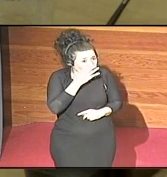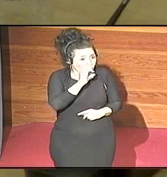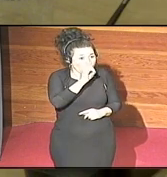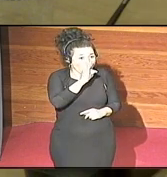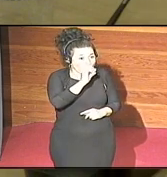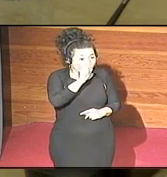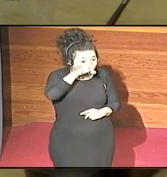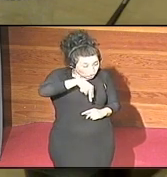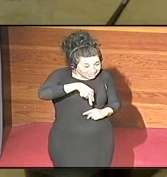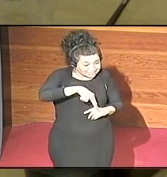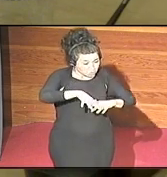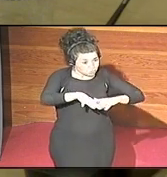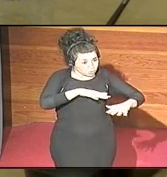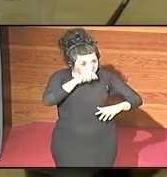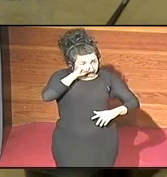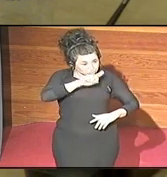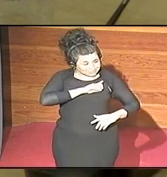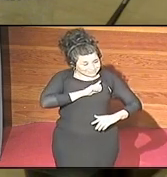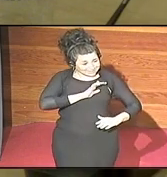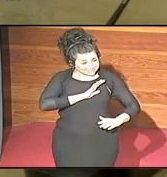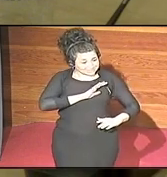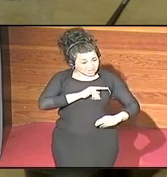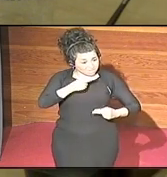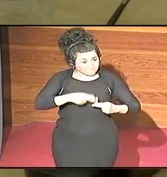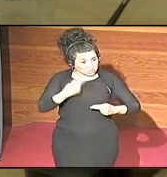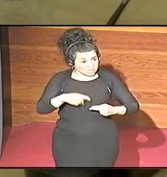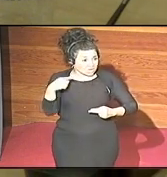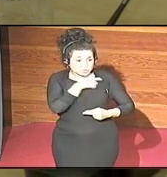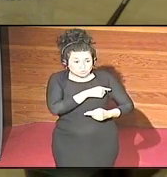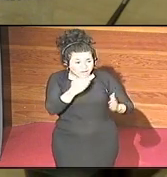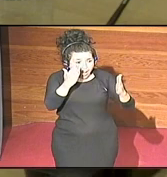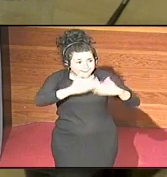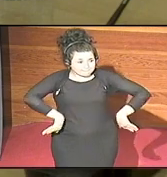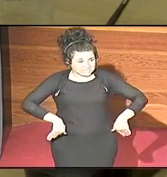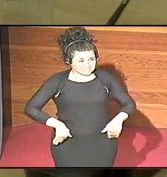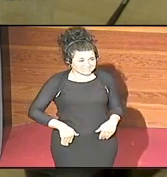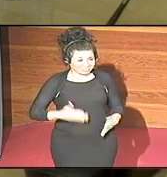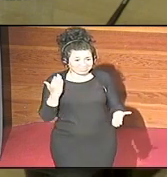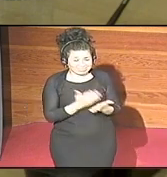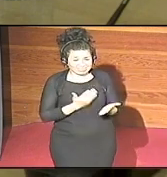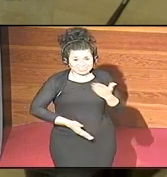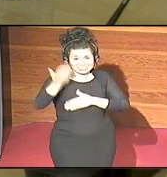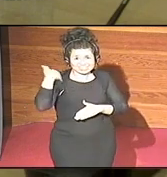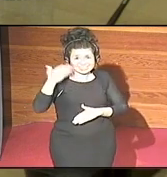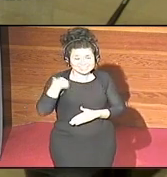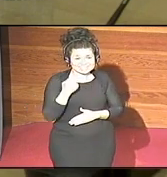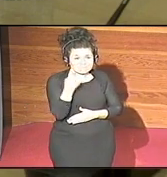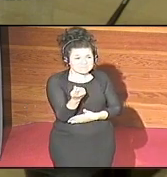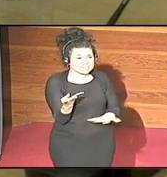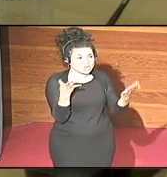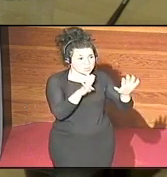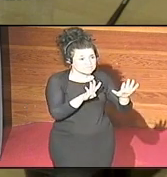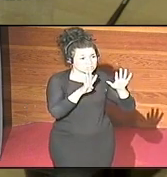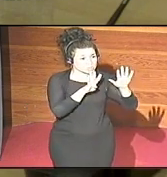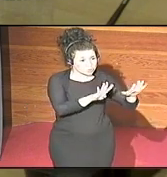OTAN en las fronteras de Rusia. No las ha habido desde 1991. Ha habido ejercicios